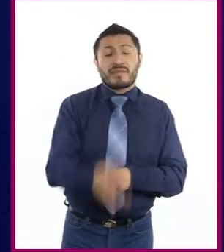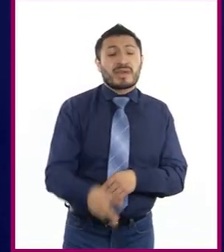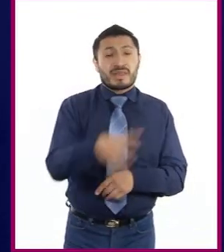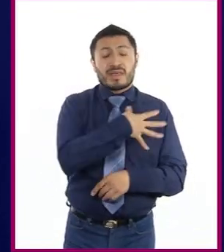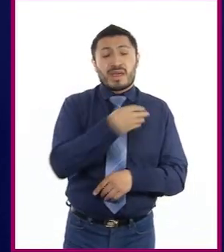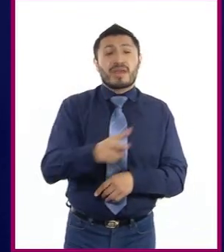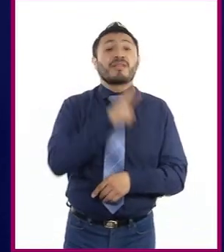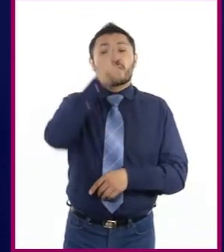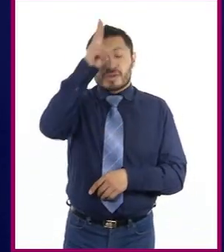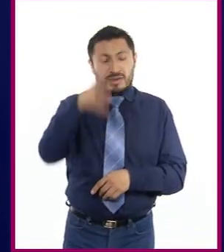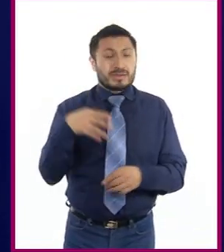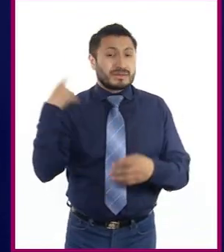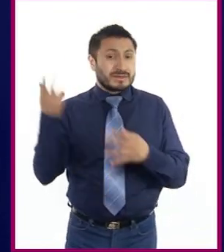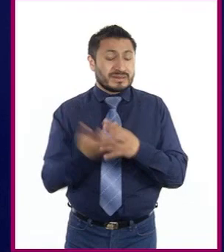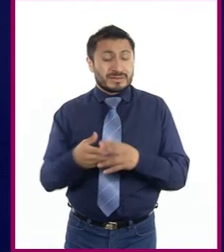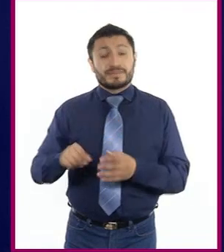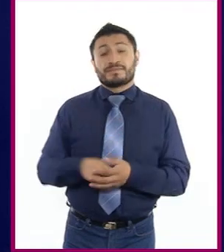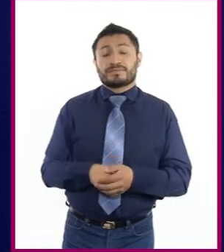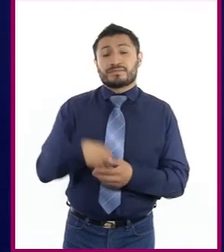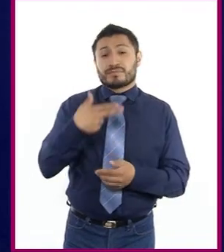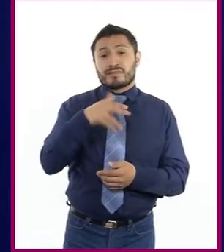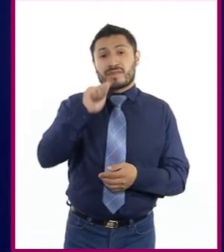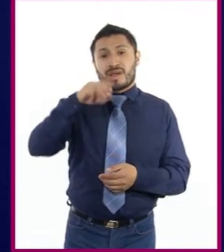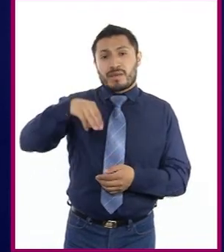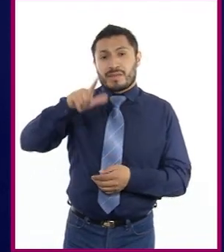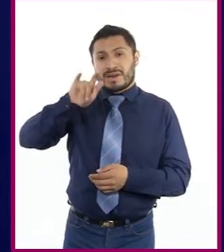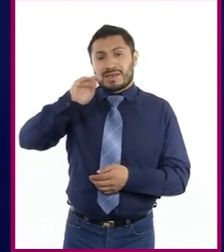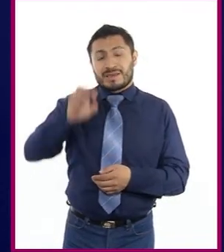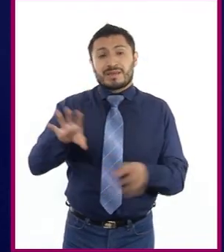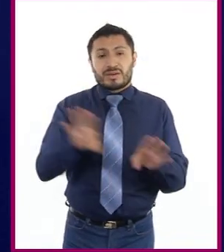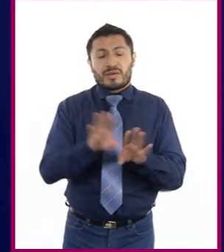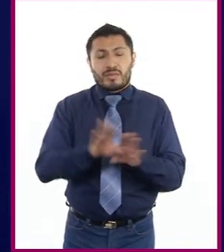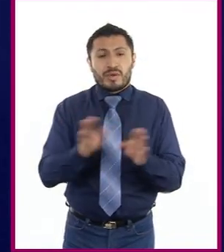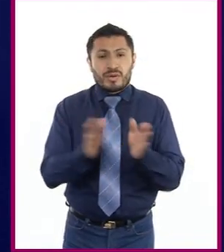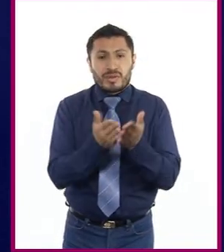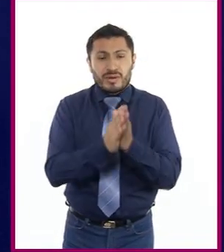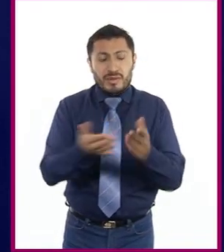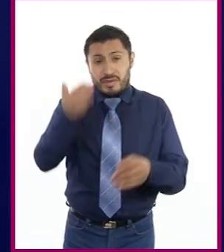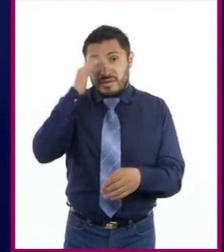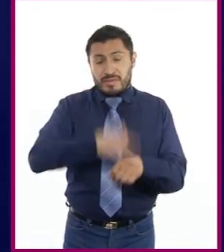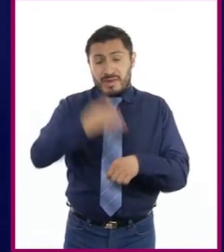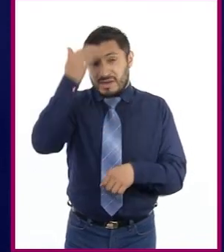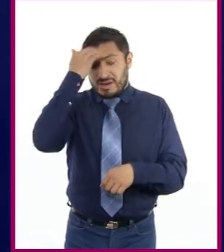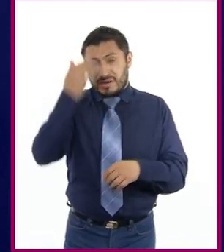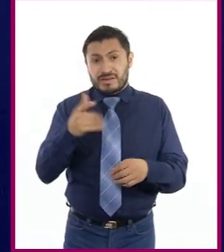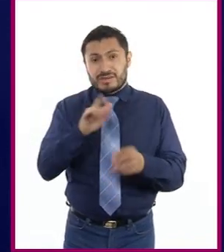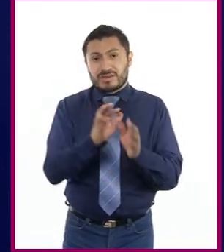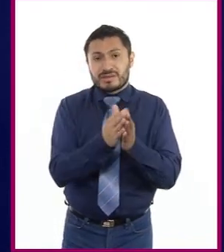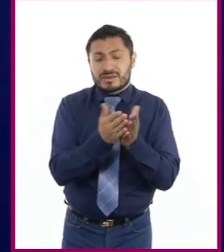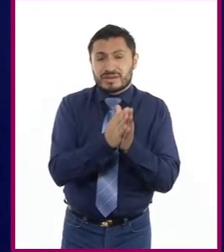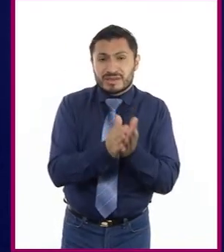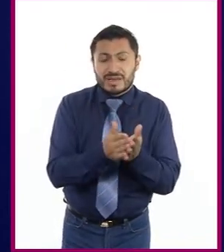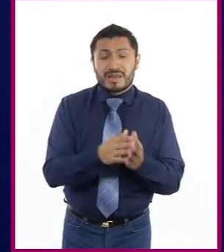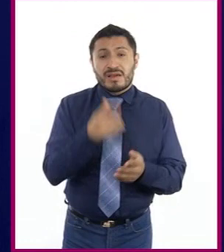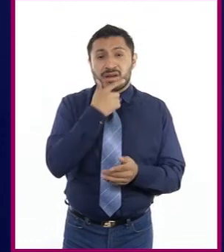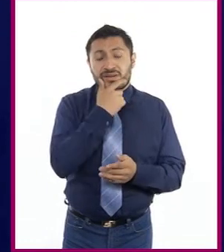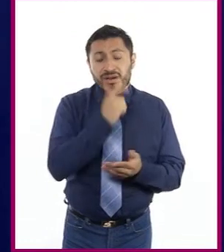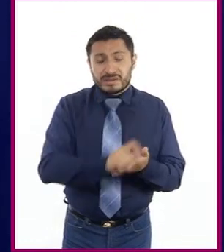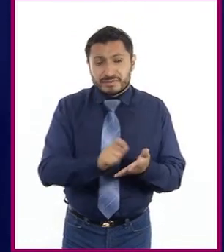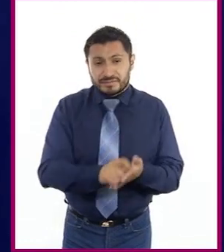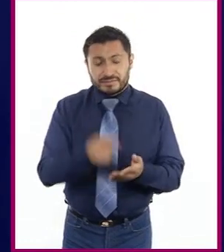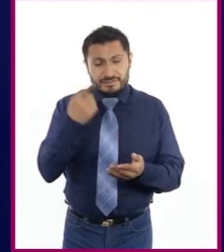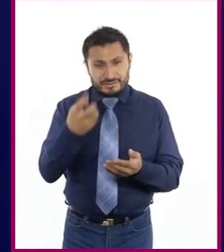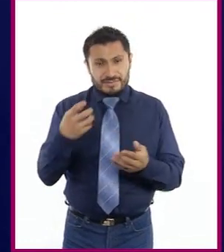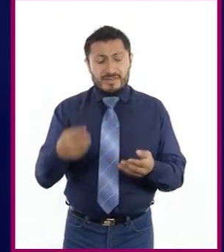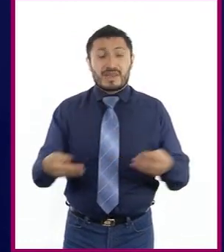asesino. Hamlet es considerada como una de las obras dramáticas más conocidas de la literatura inglesa. Con esta obra, su